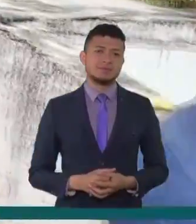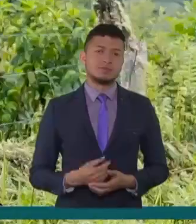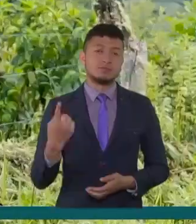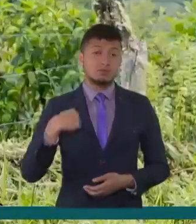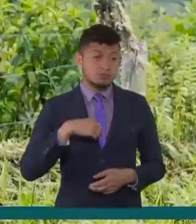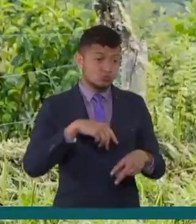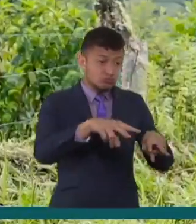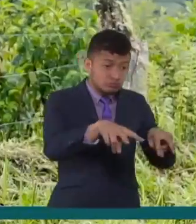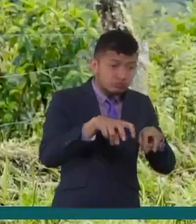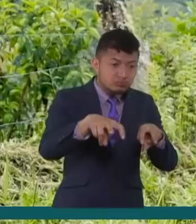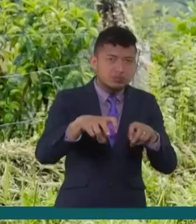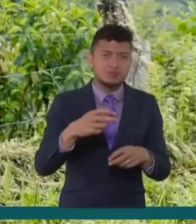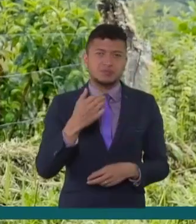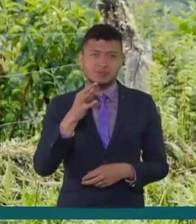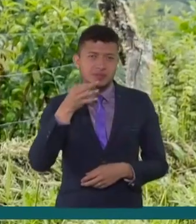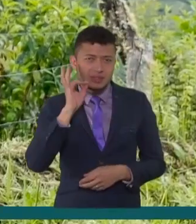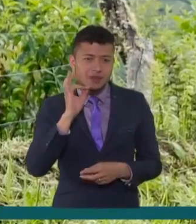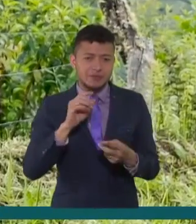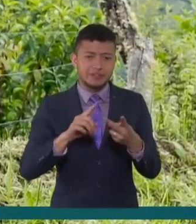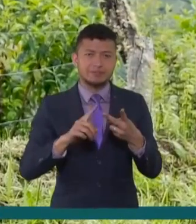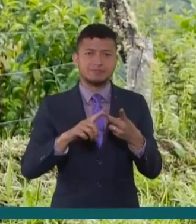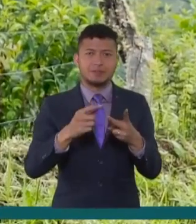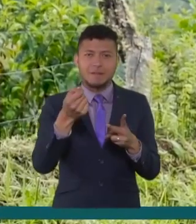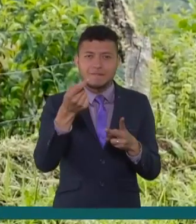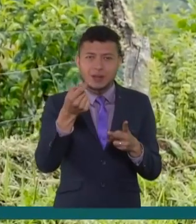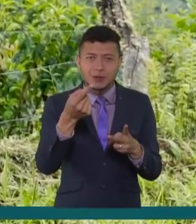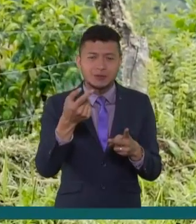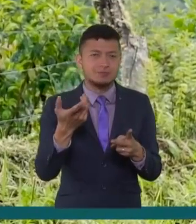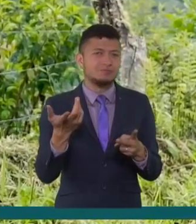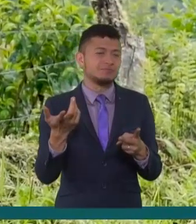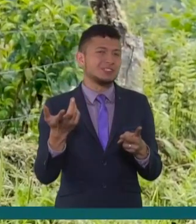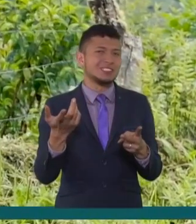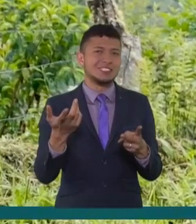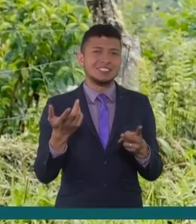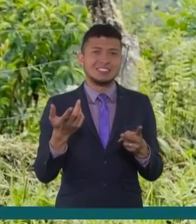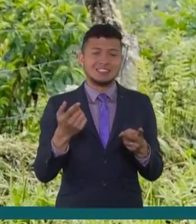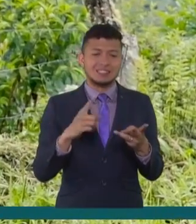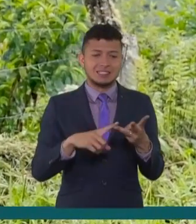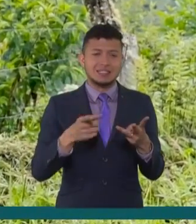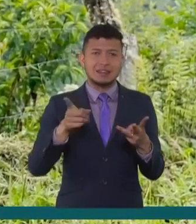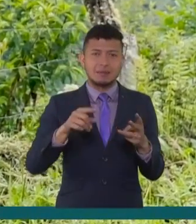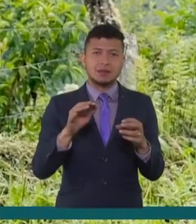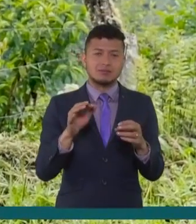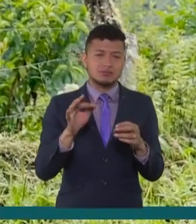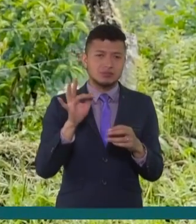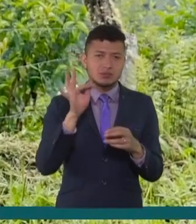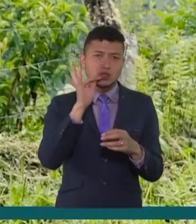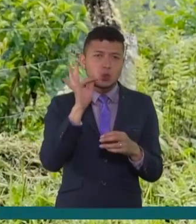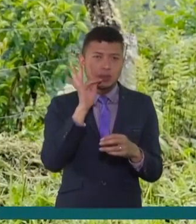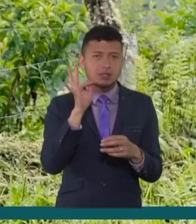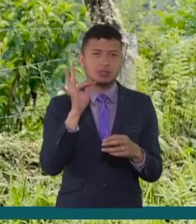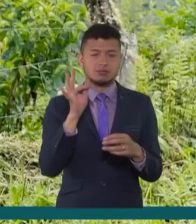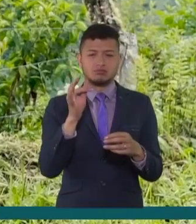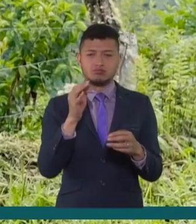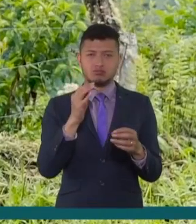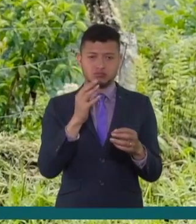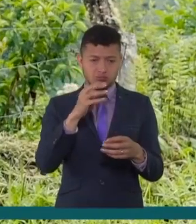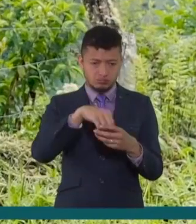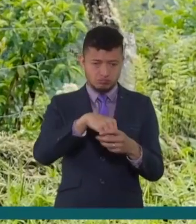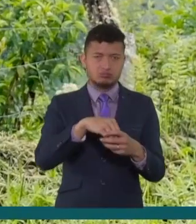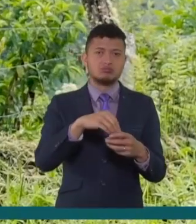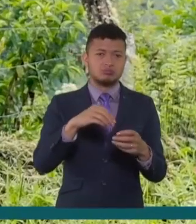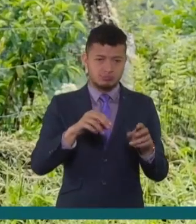viales los cultivos que nosotros manejamos por acá que es como el café el frijol por acá cultivamos tener el tomate de sal